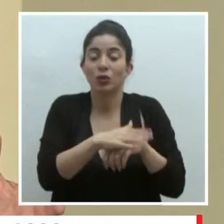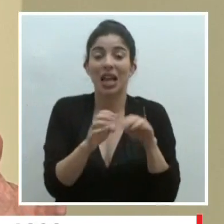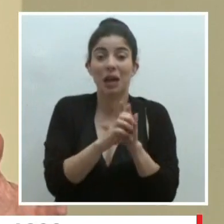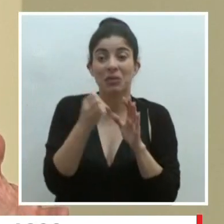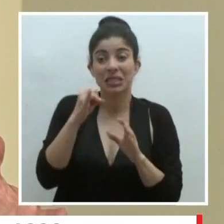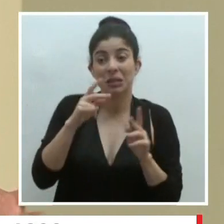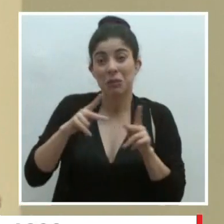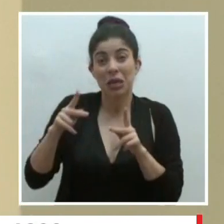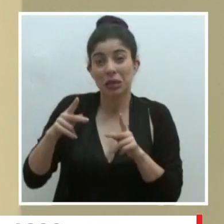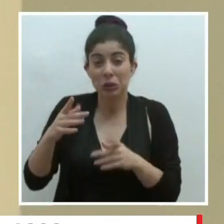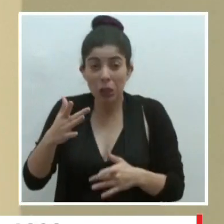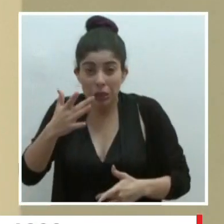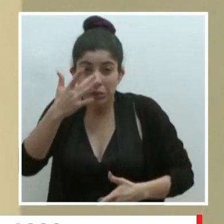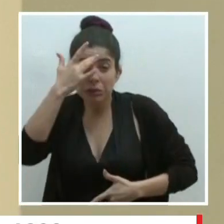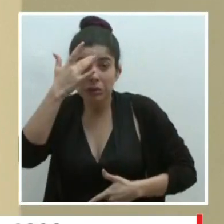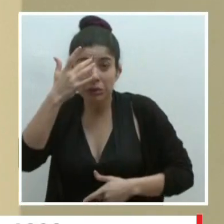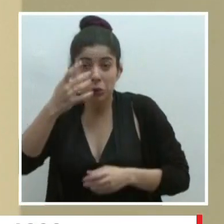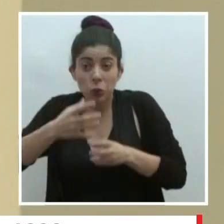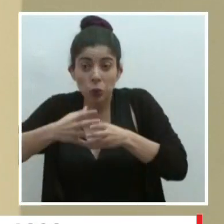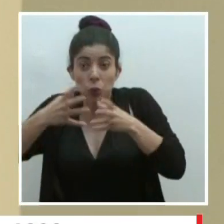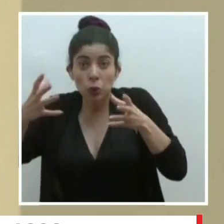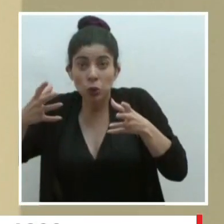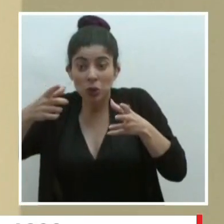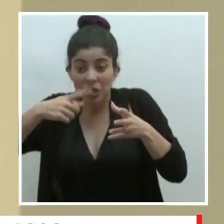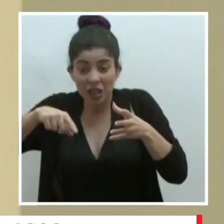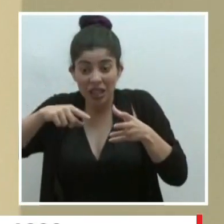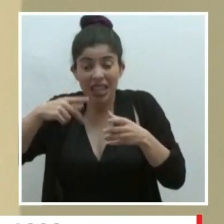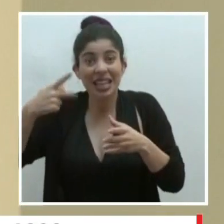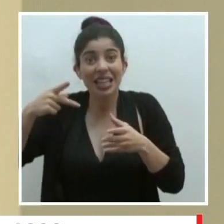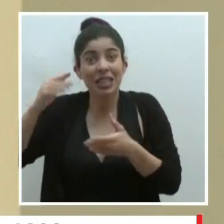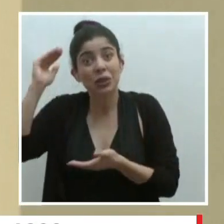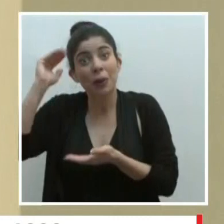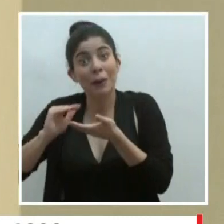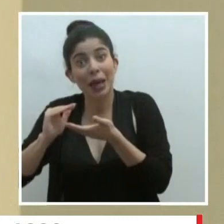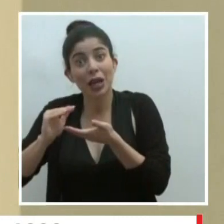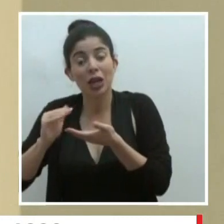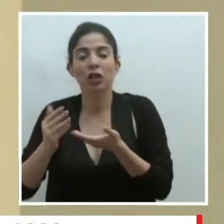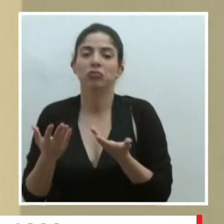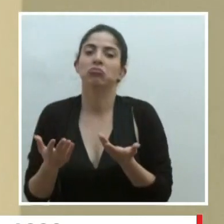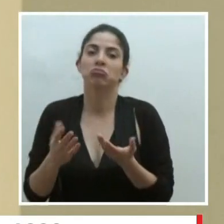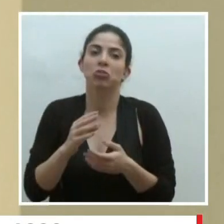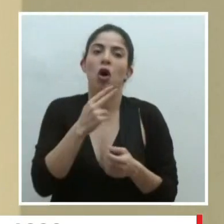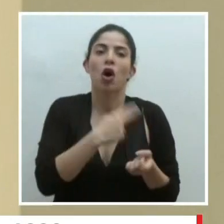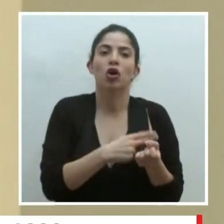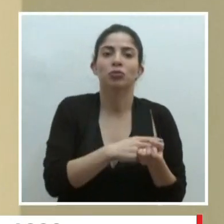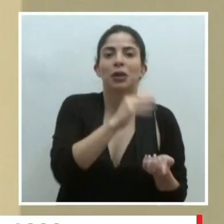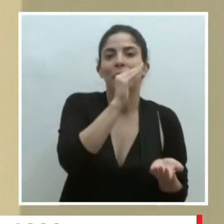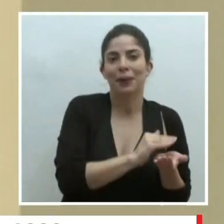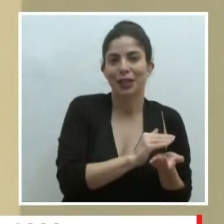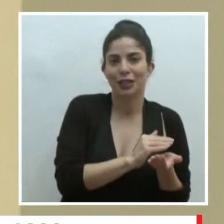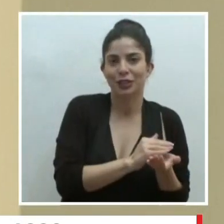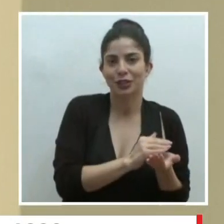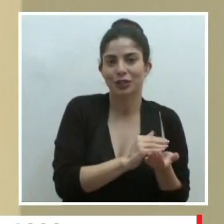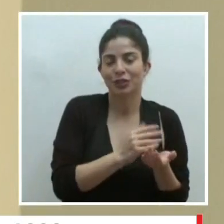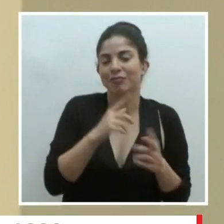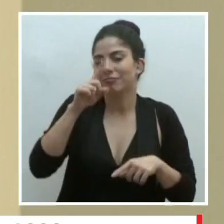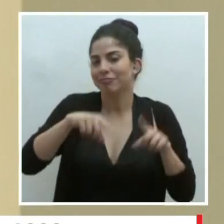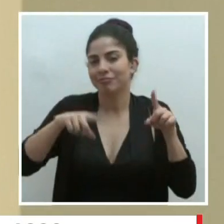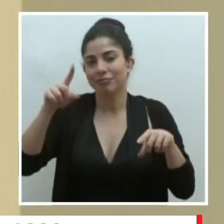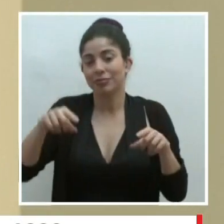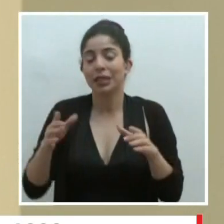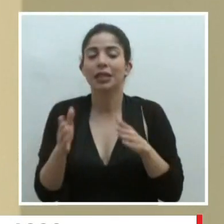más afectada en casos generales, pero es una población que tiene menos factores de riesgo, pues obviamente la tasa de hospitalización puede ir cambiando. Y con respecto al